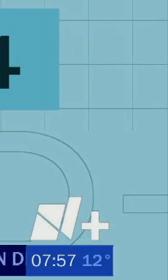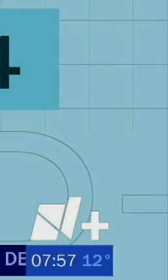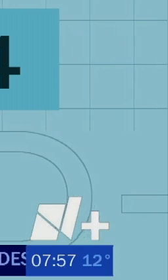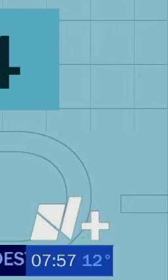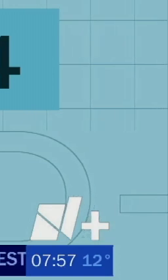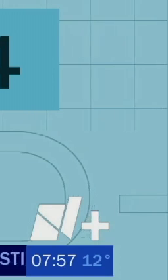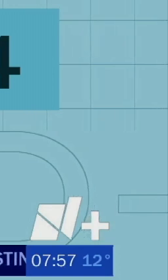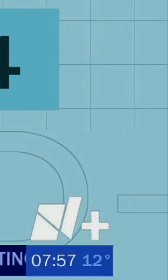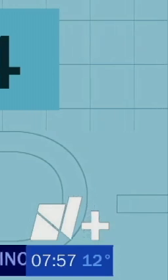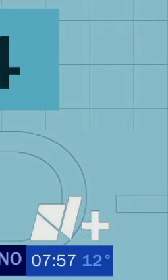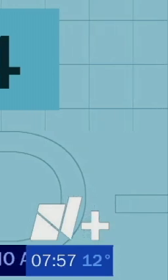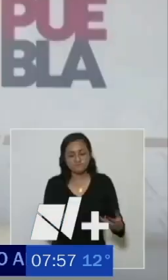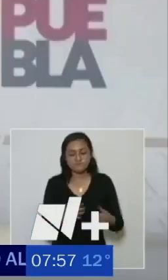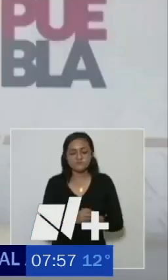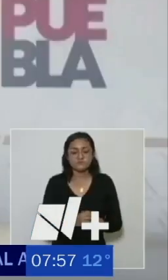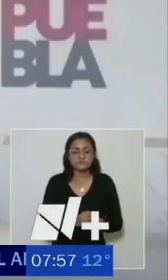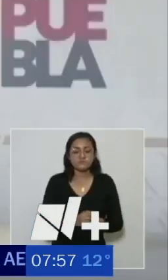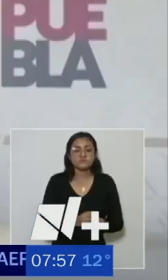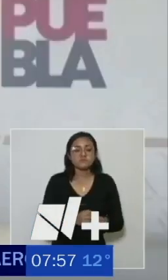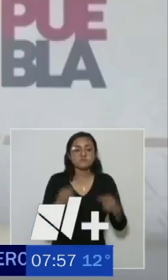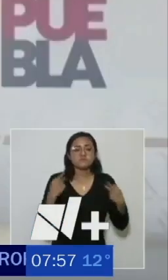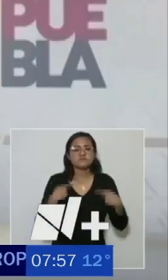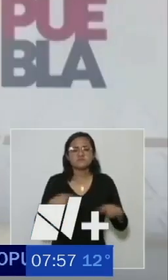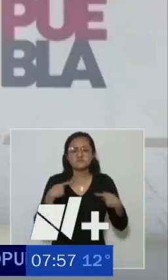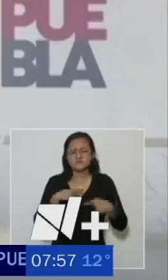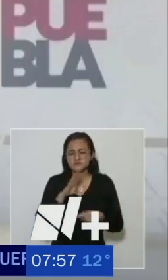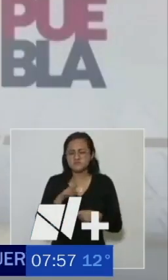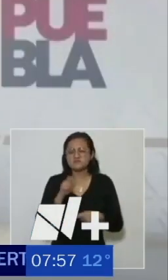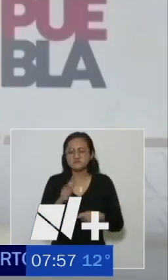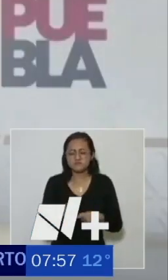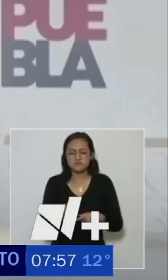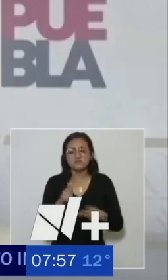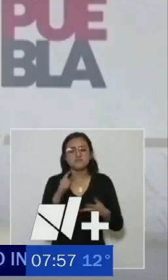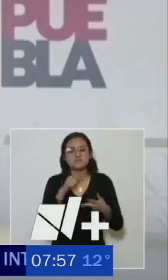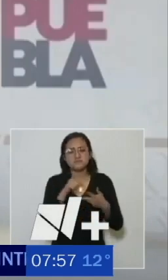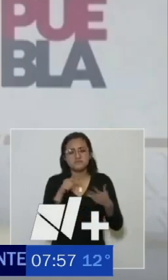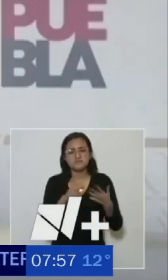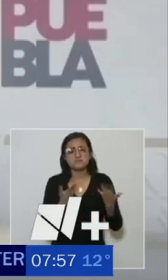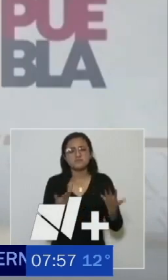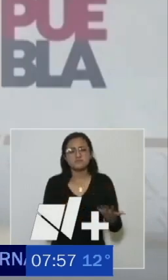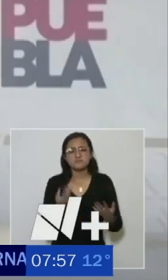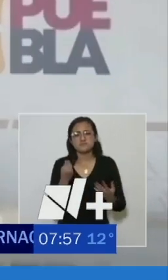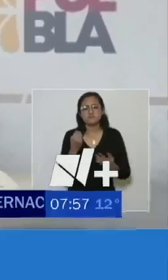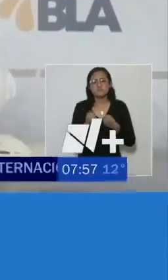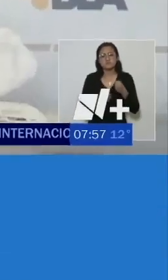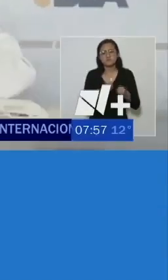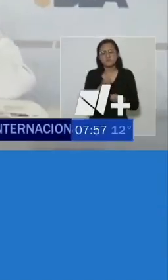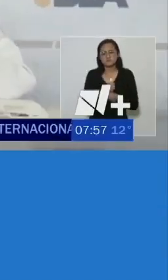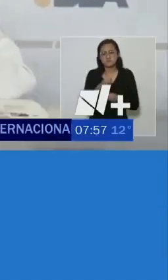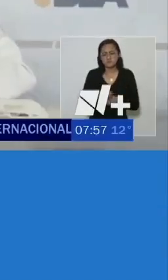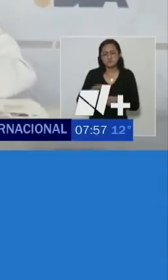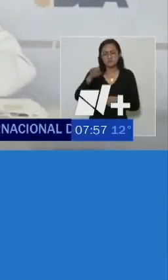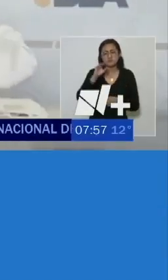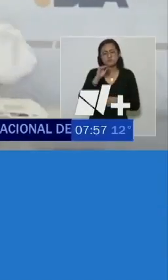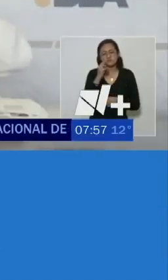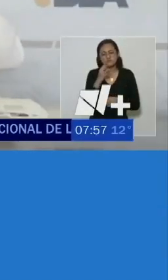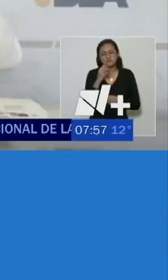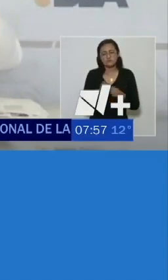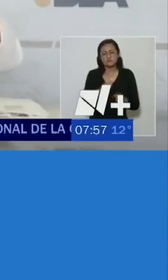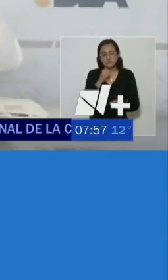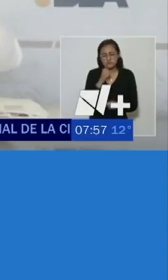que padecían comorbilidades los pacientes muy mañosos pacientes de 93 años